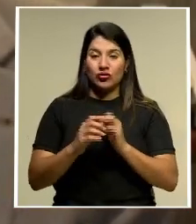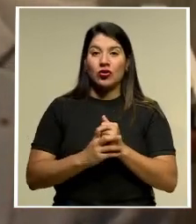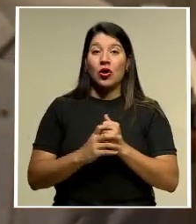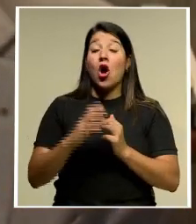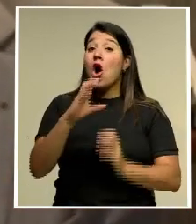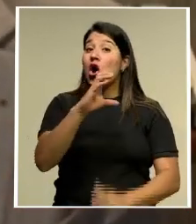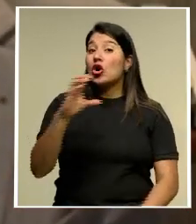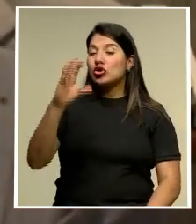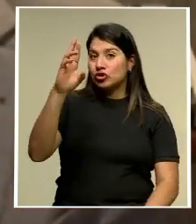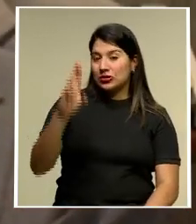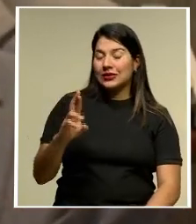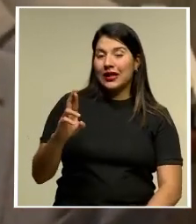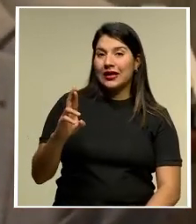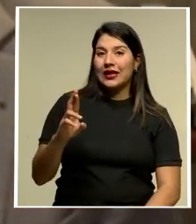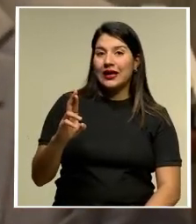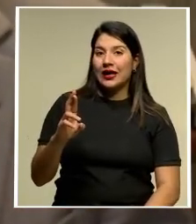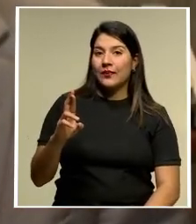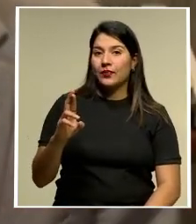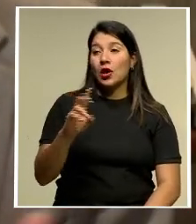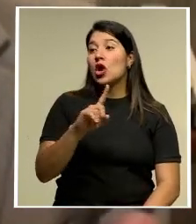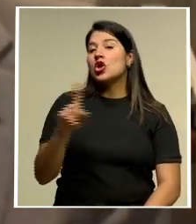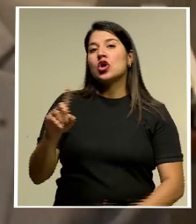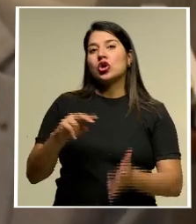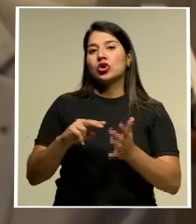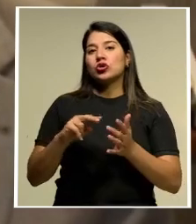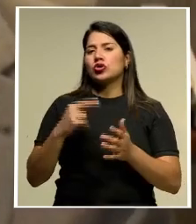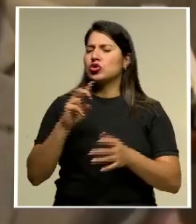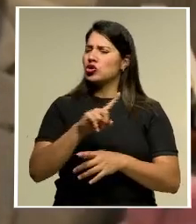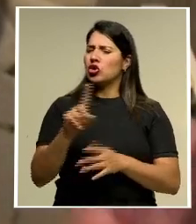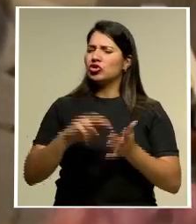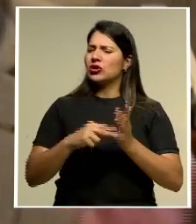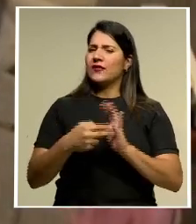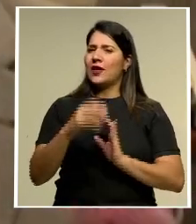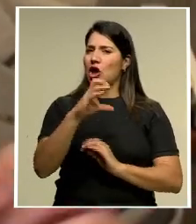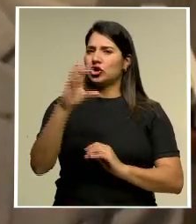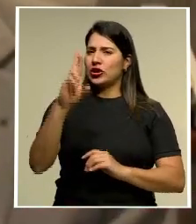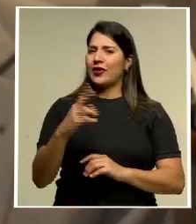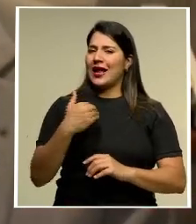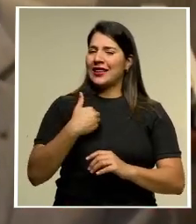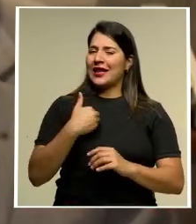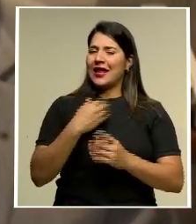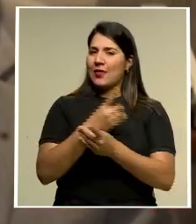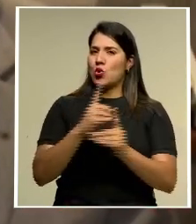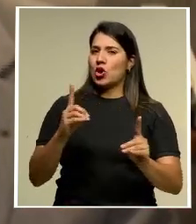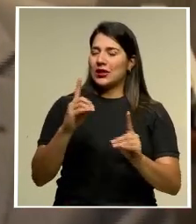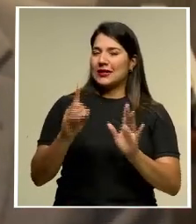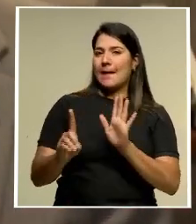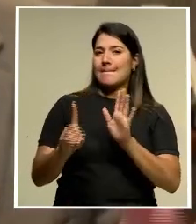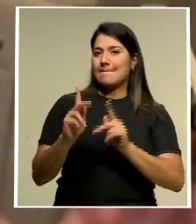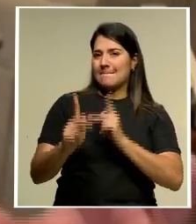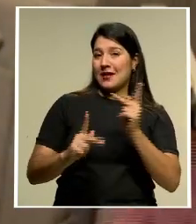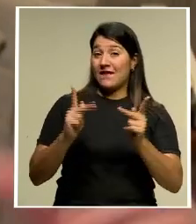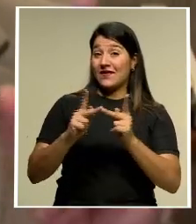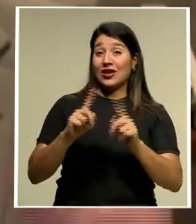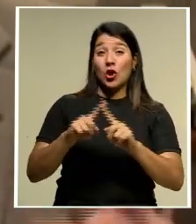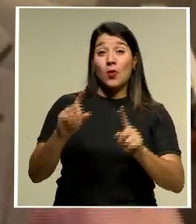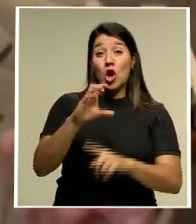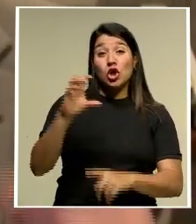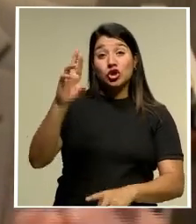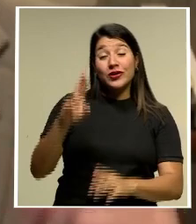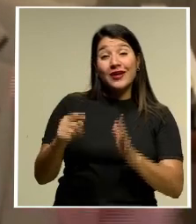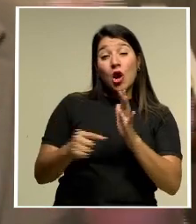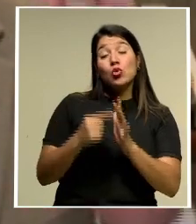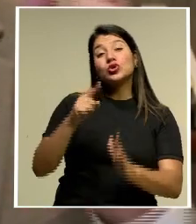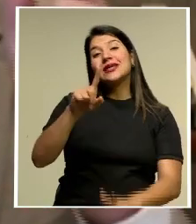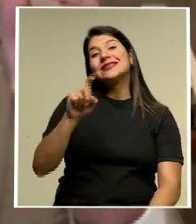Costa Rica, sin que eso quiere decir que tenemos un Estado de Derecho perfecto, pero piense que nosotros invertimos aproximadamente